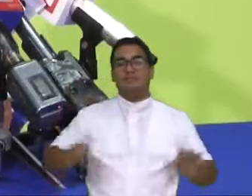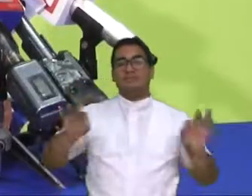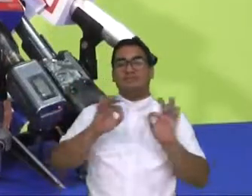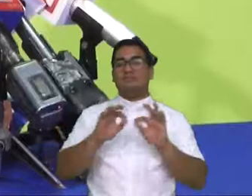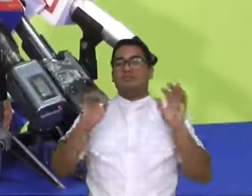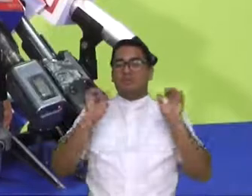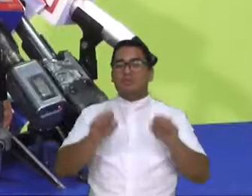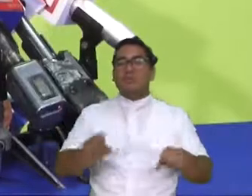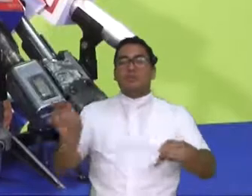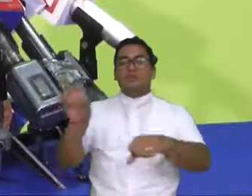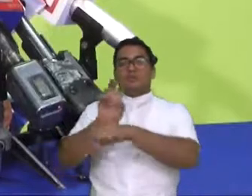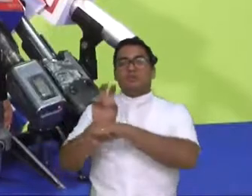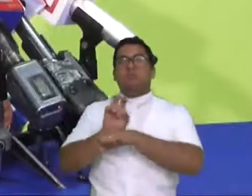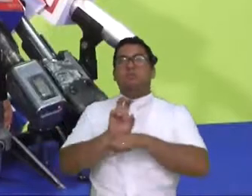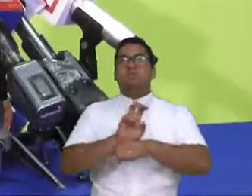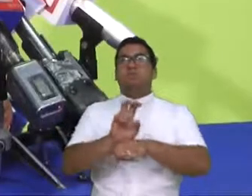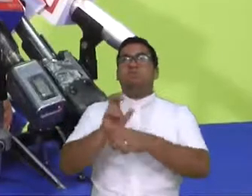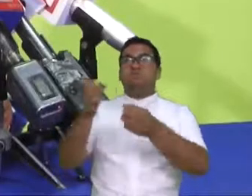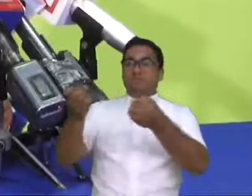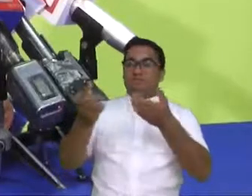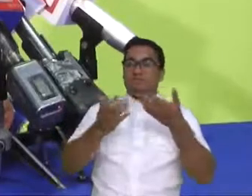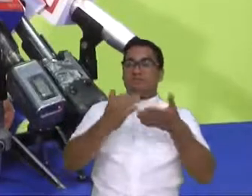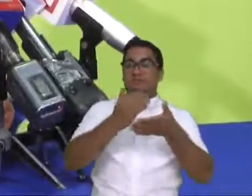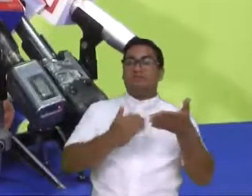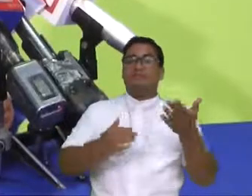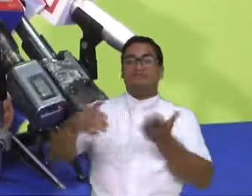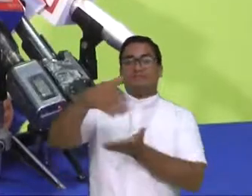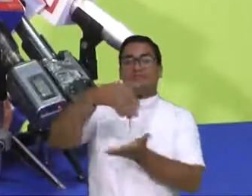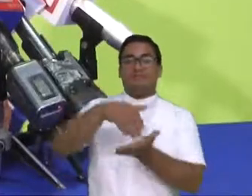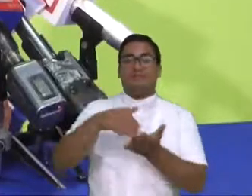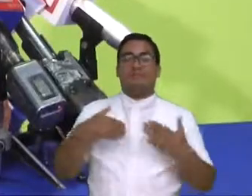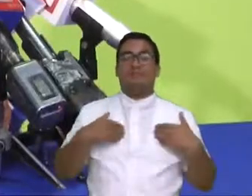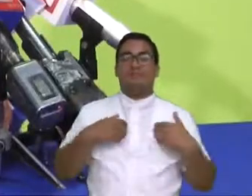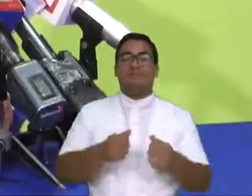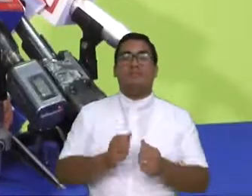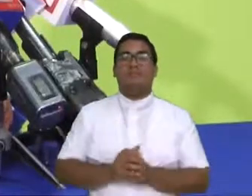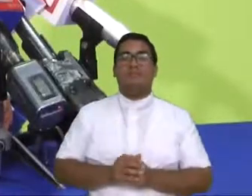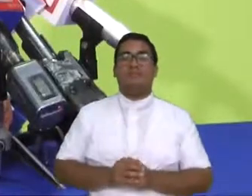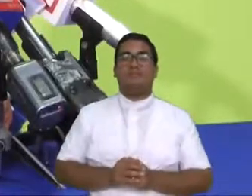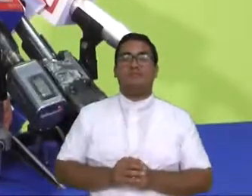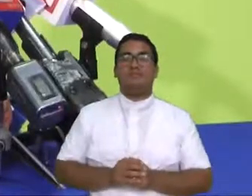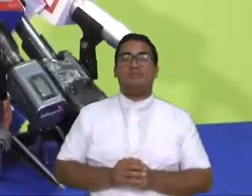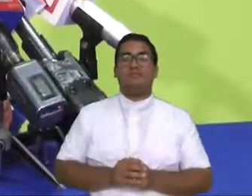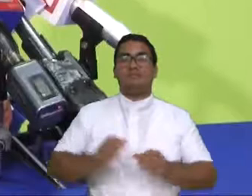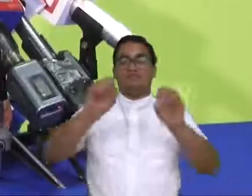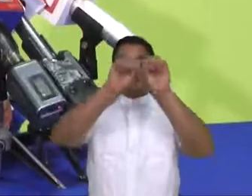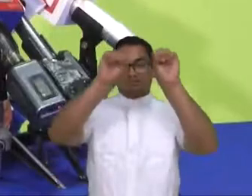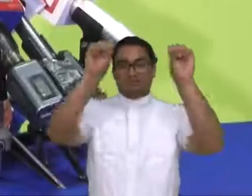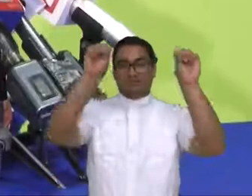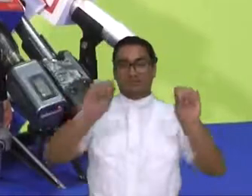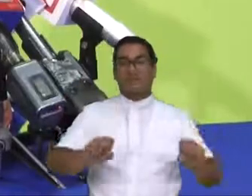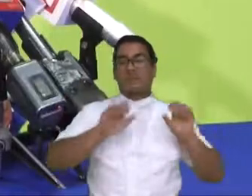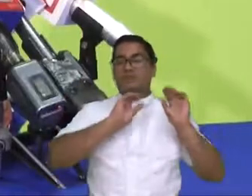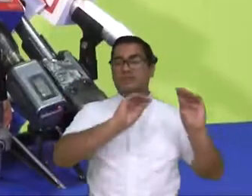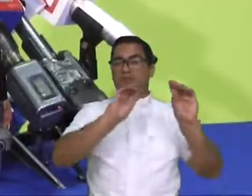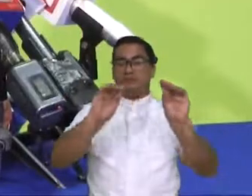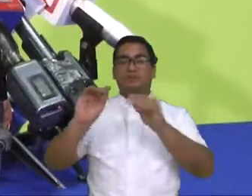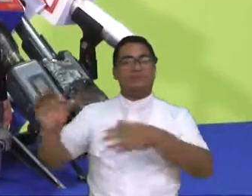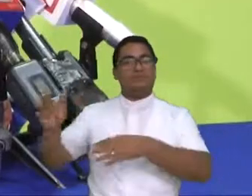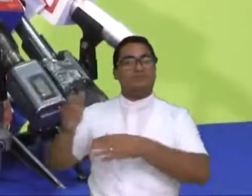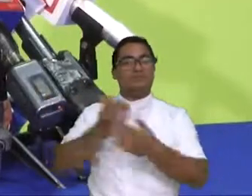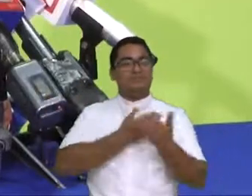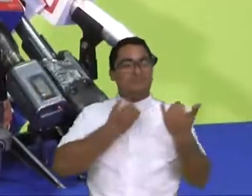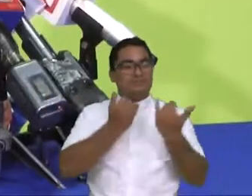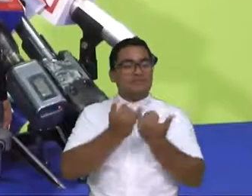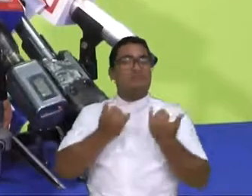que es la vigilancia comunitaria y el reporte a nuestras unidades de salud. Hemos capacitado también a nivel de las diferentes instituciones,